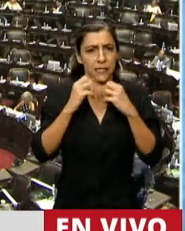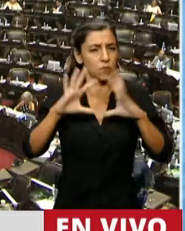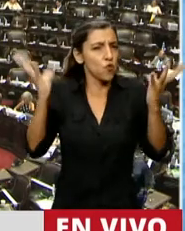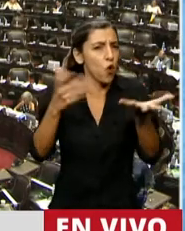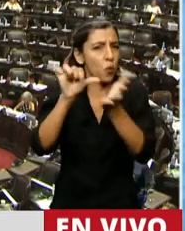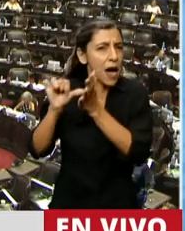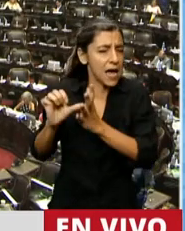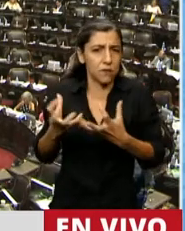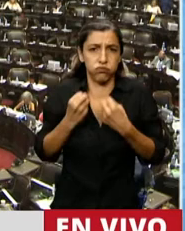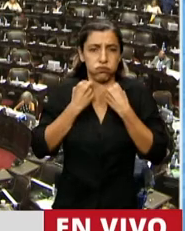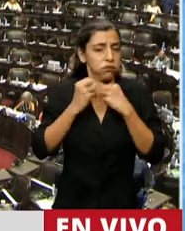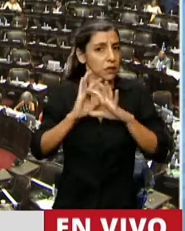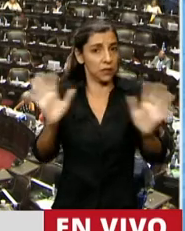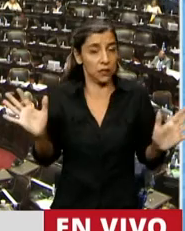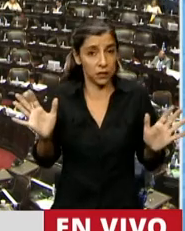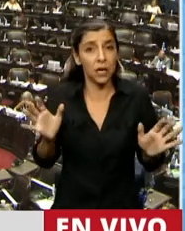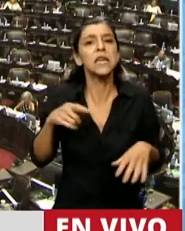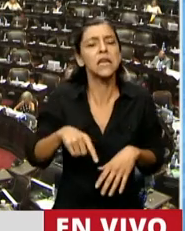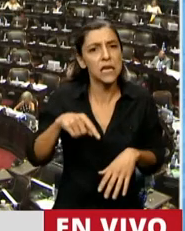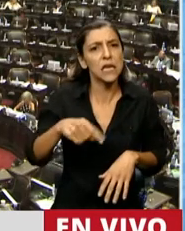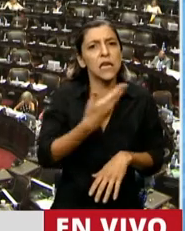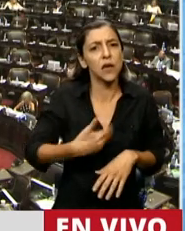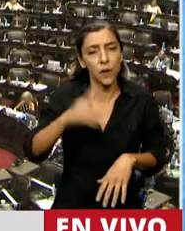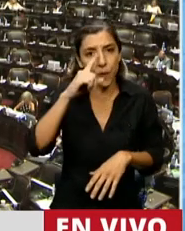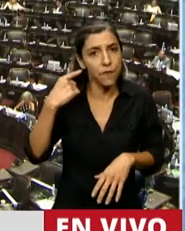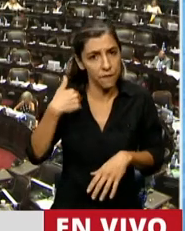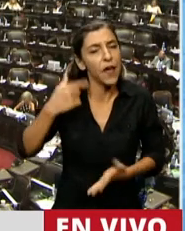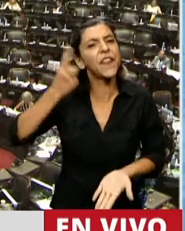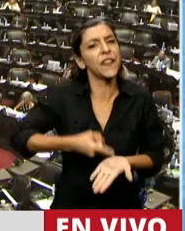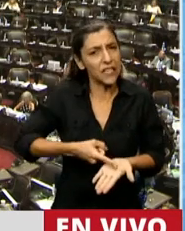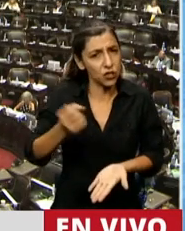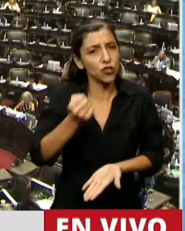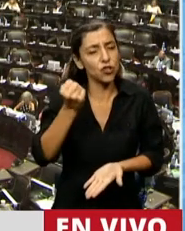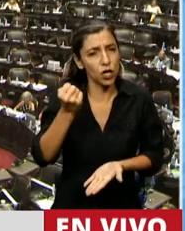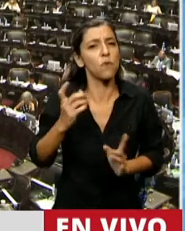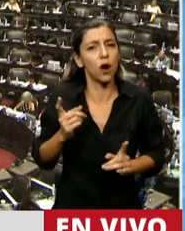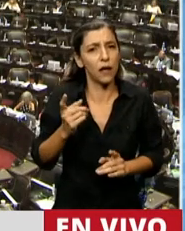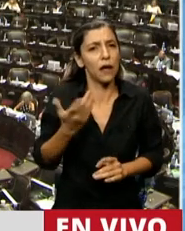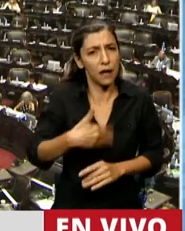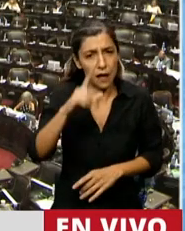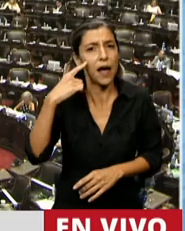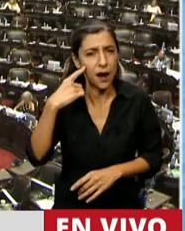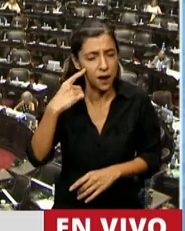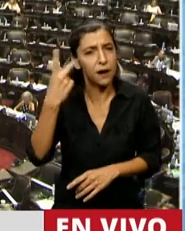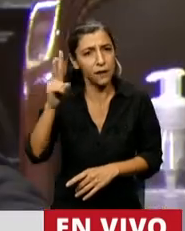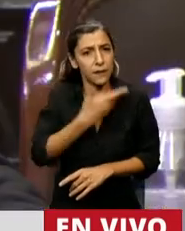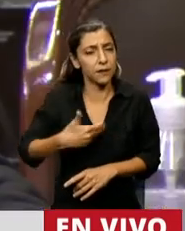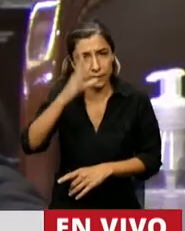mundo, tomó el gobierno de Alberto Fernández y de Cristina Fernández de Kirchner. Y